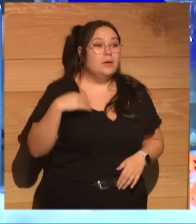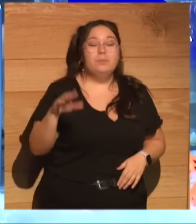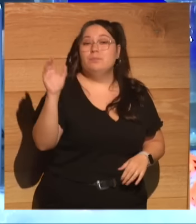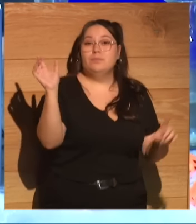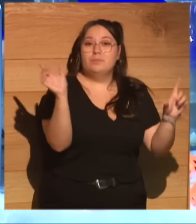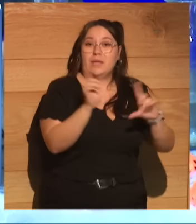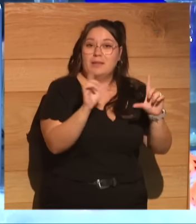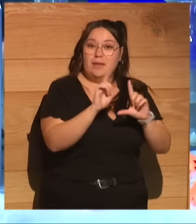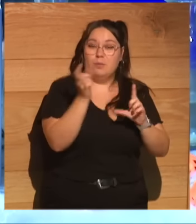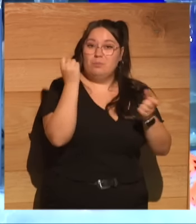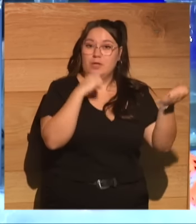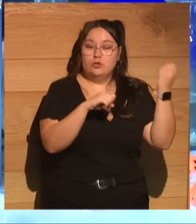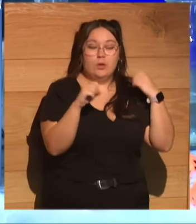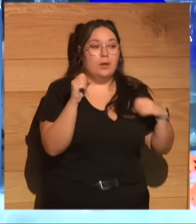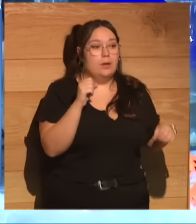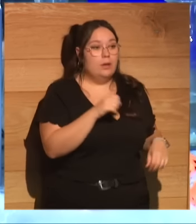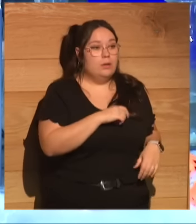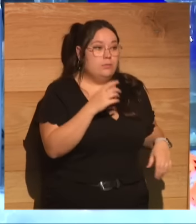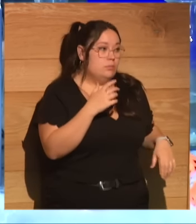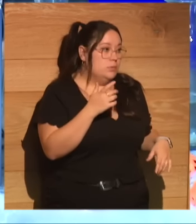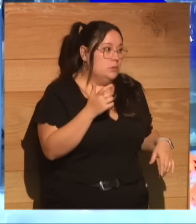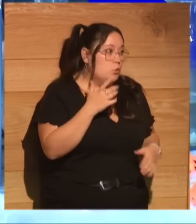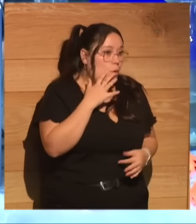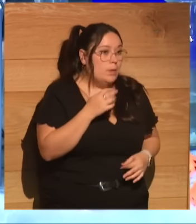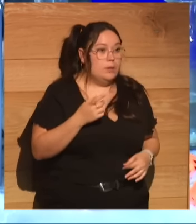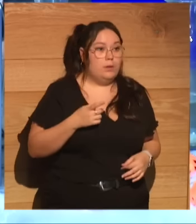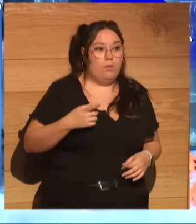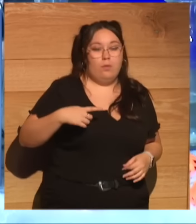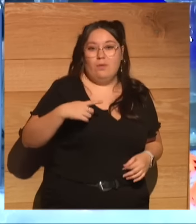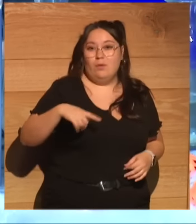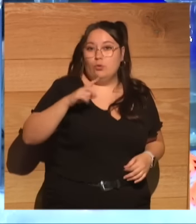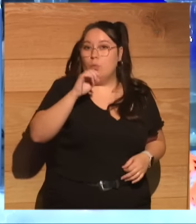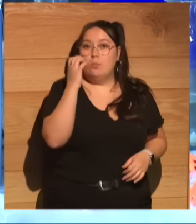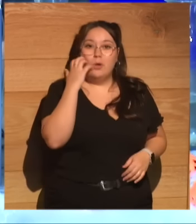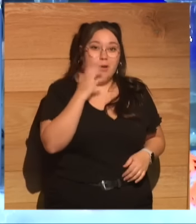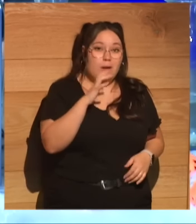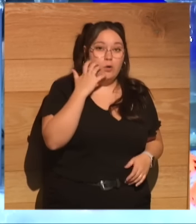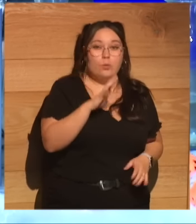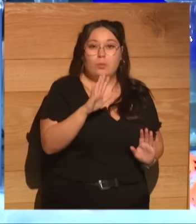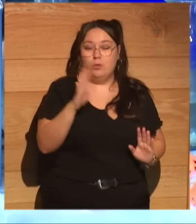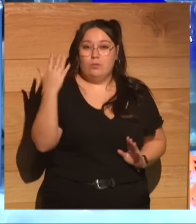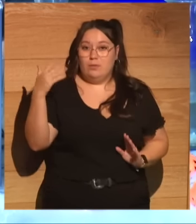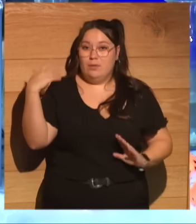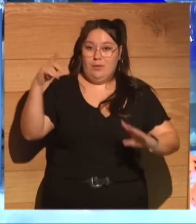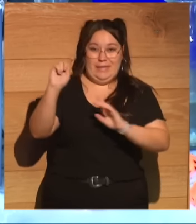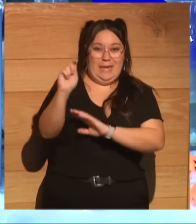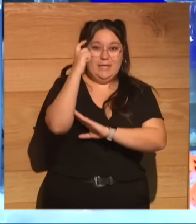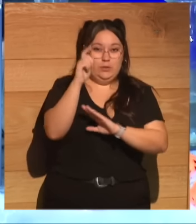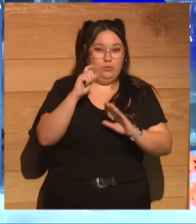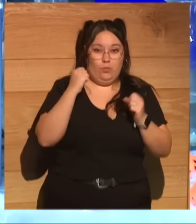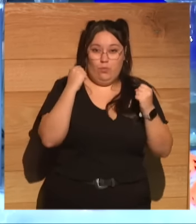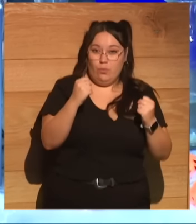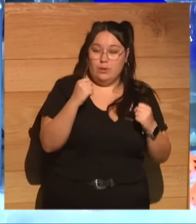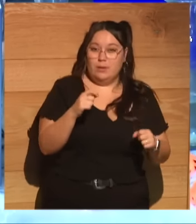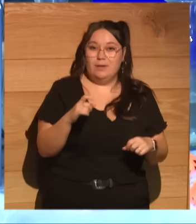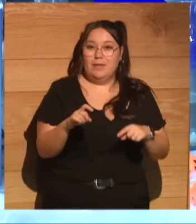De Paul Rubens. Me imagino que a nosotros nos resulta muy extraño, pero era un personaje que tuvo un éxito brutal haciendo ese